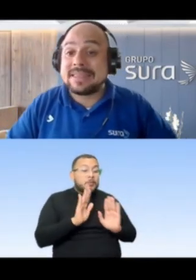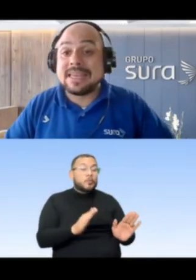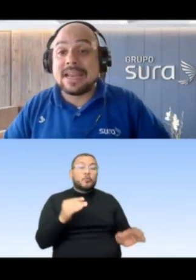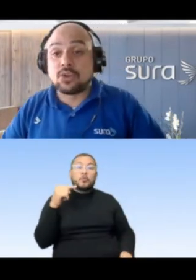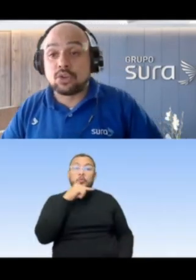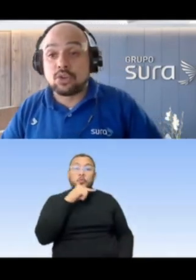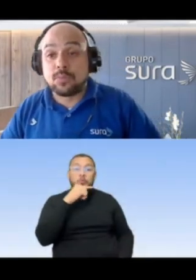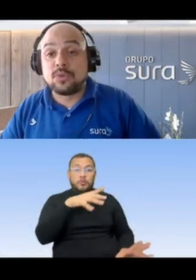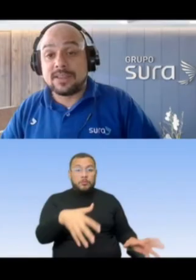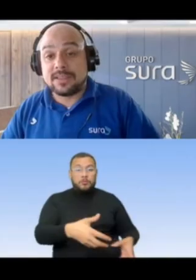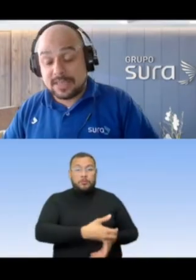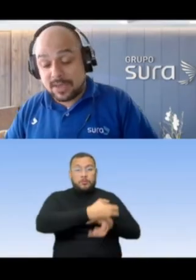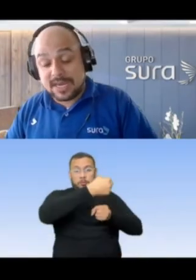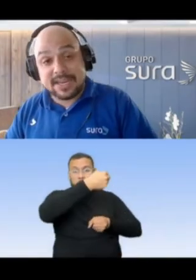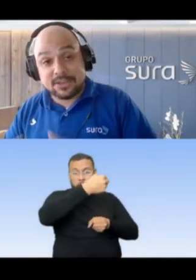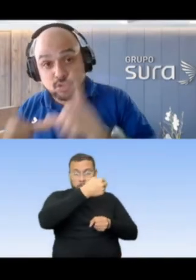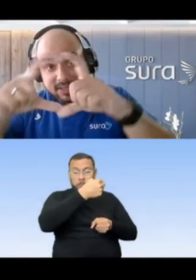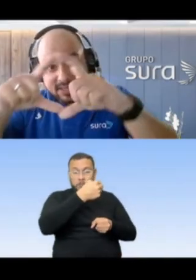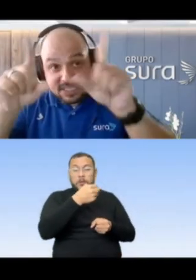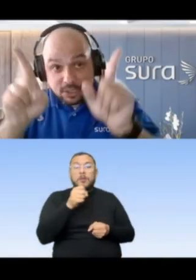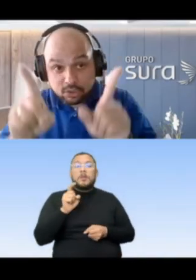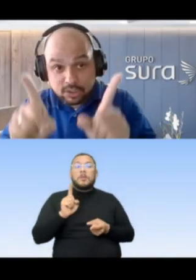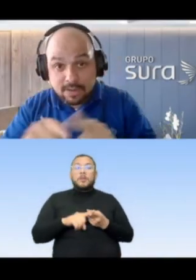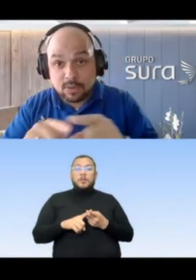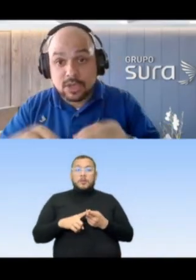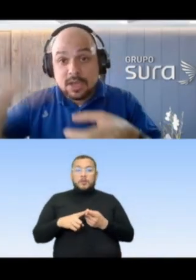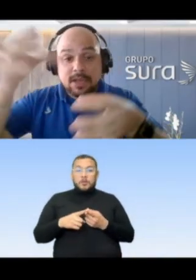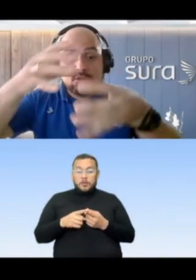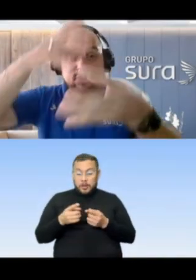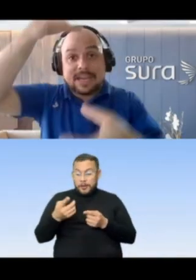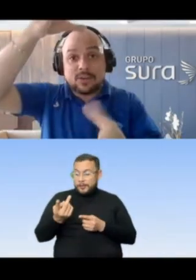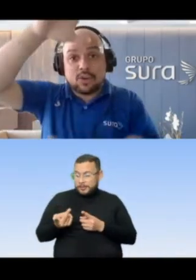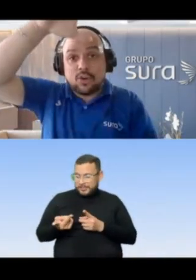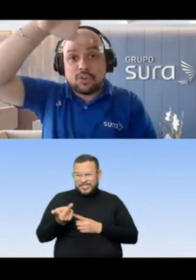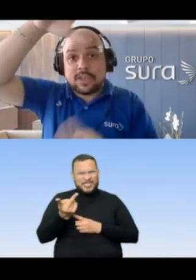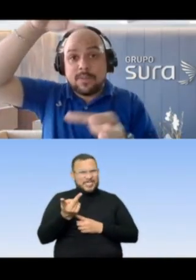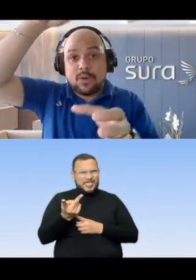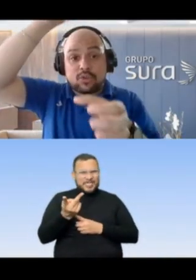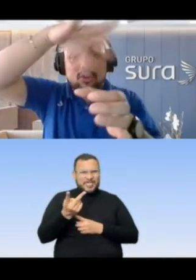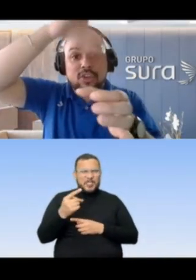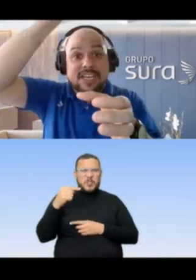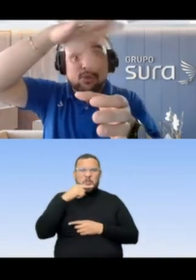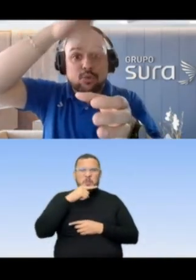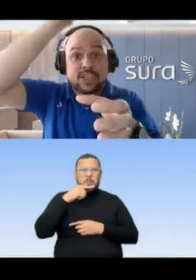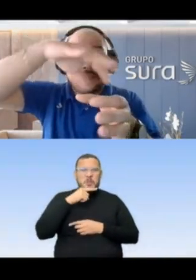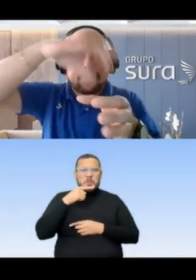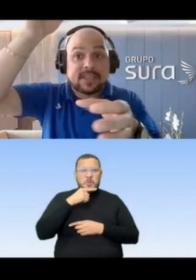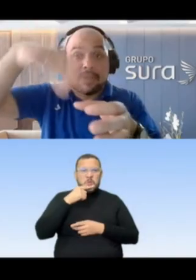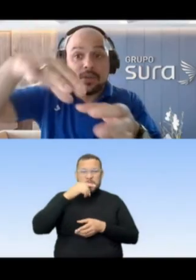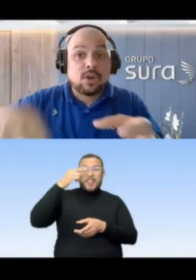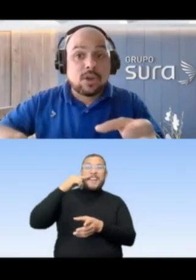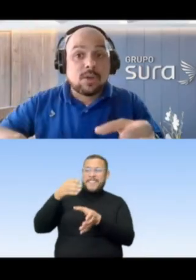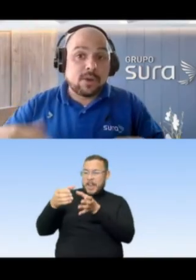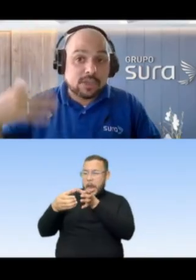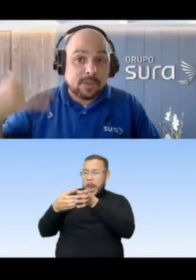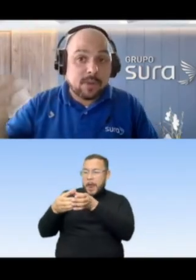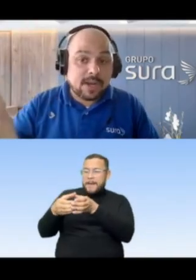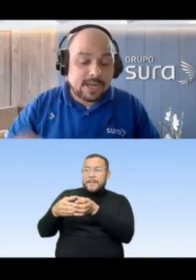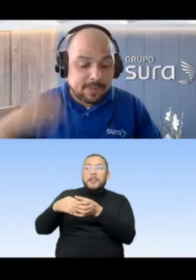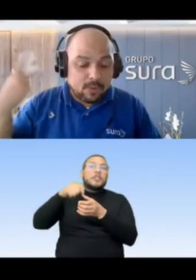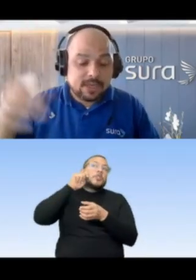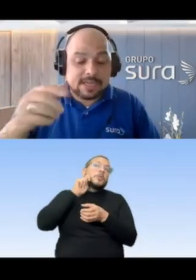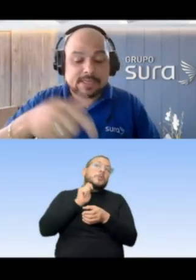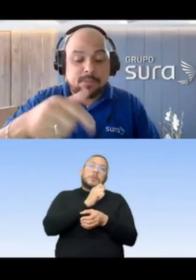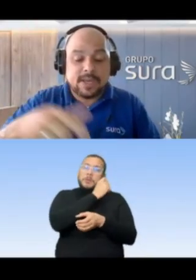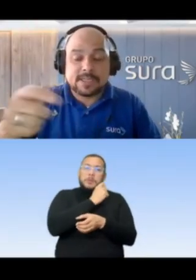rojas, materiales cortopunzantes deben ir en esos guardiancitos que vemos, esos tarros rojos que vemos nosotros donde echan las cuchillas a afeitar cuando, bueno, los